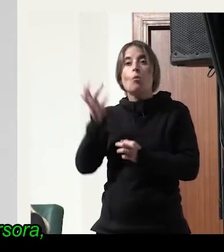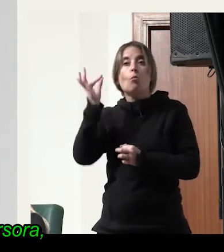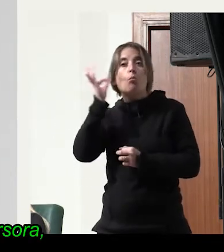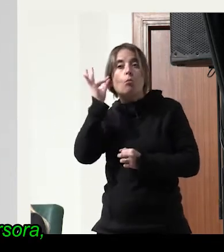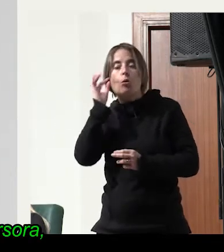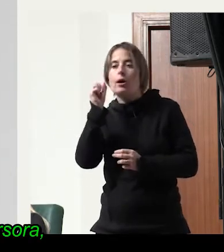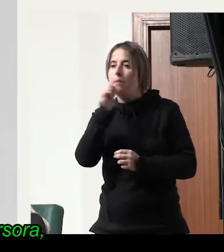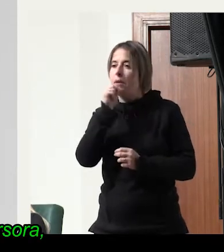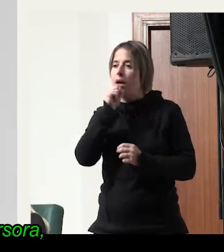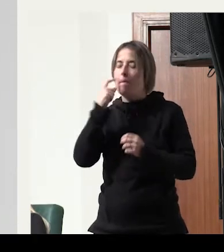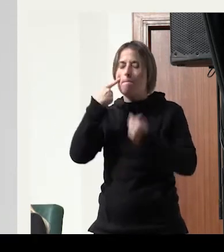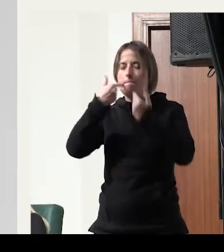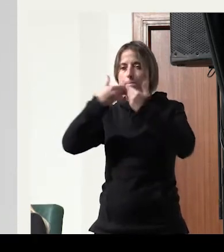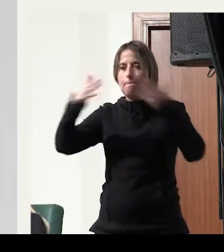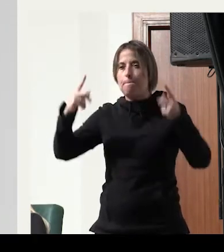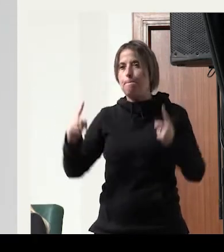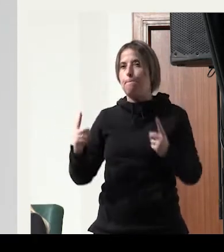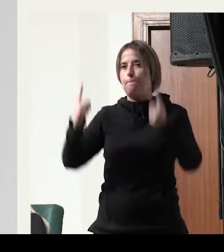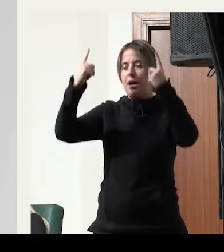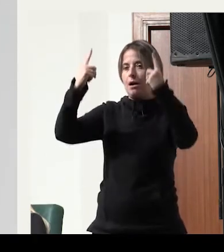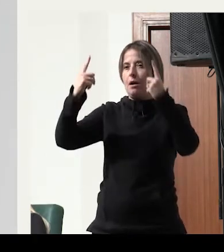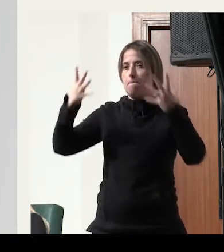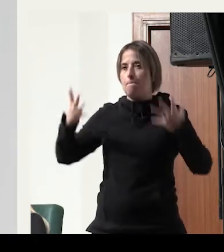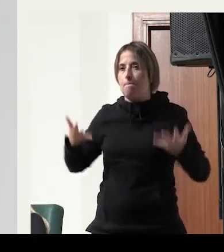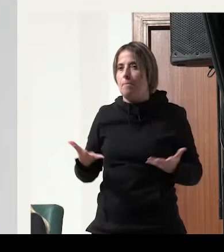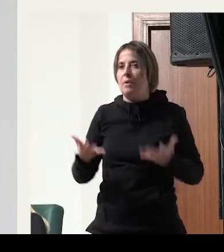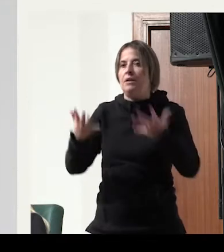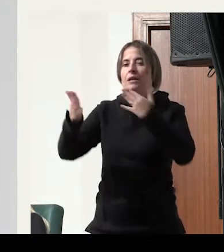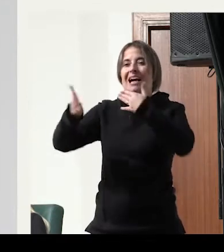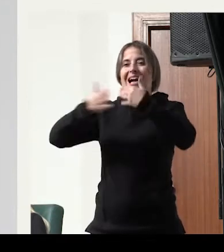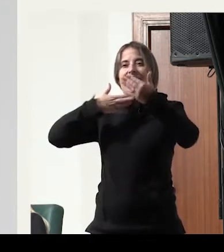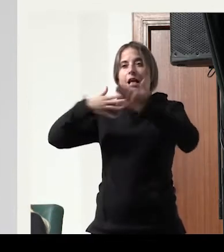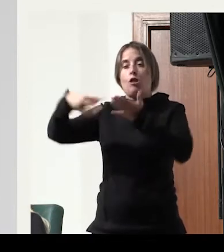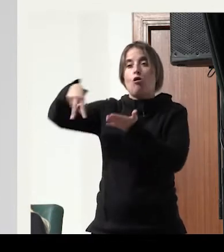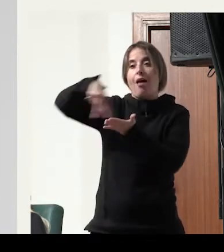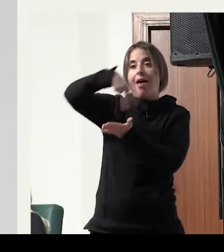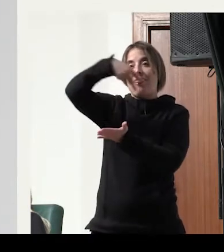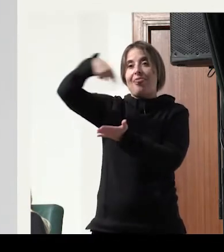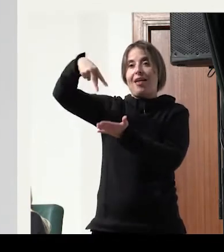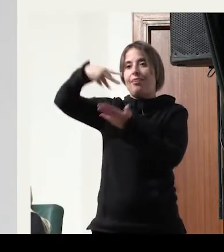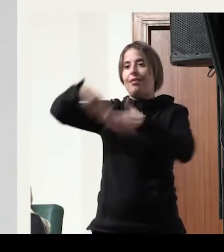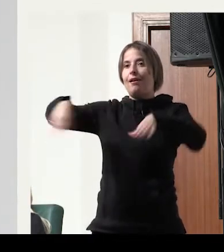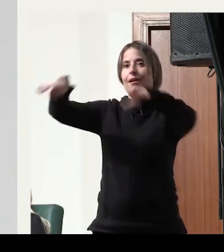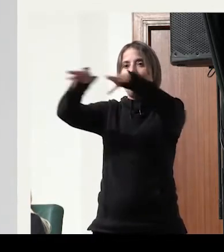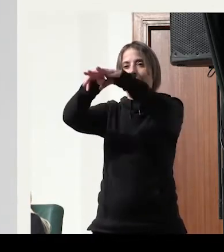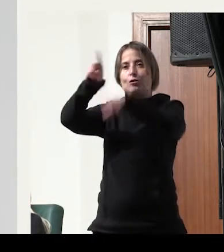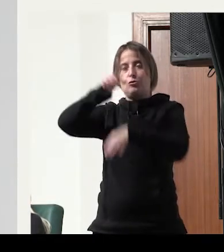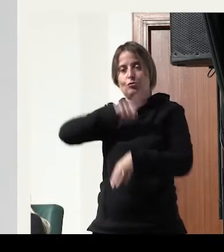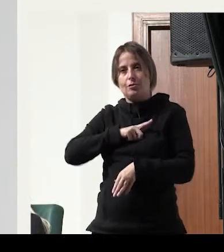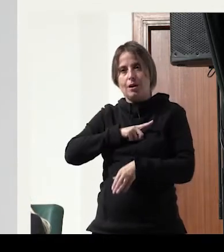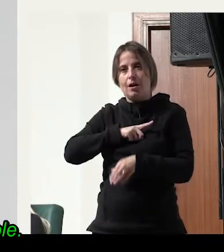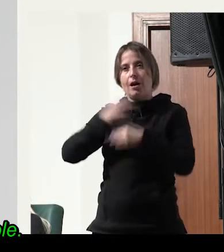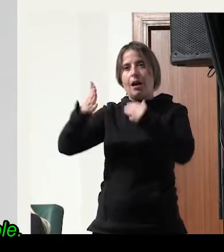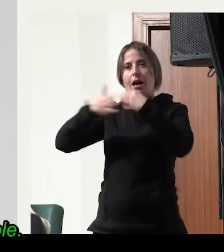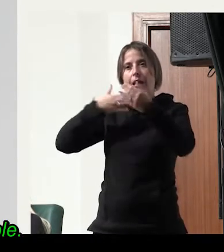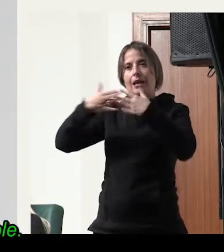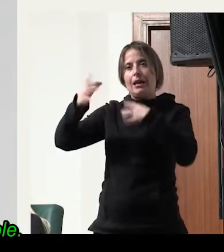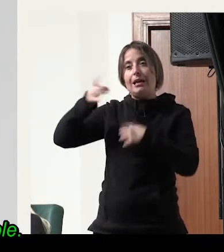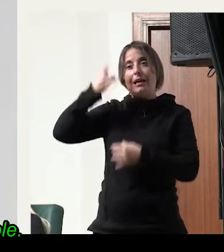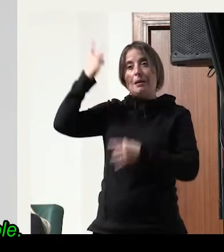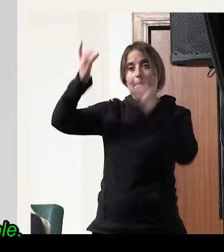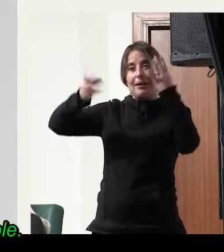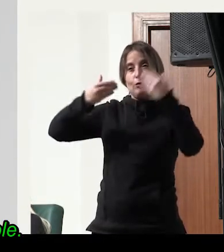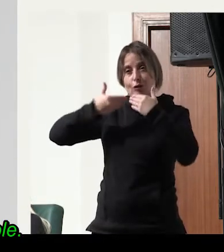pionera, precursora, creadora de la danza que nos hará iguales, inventora de futuros, faro en